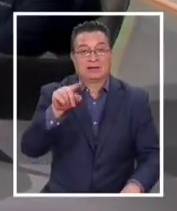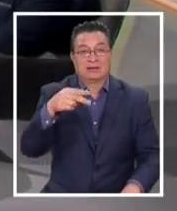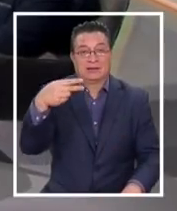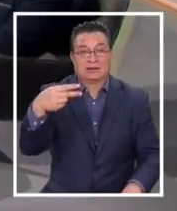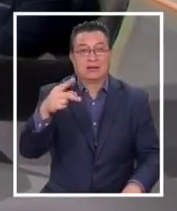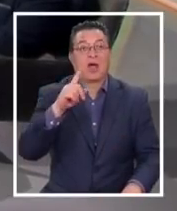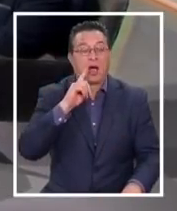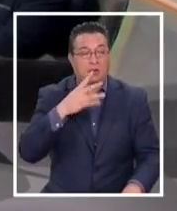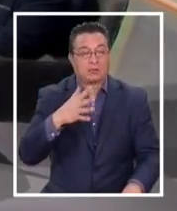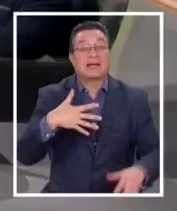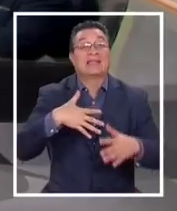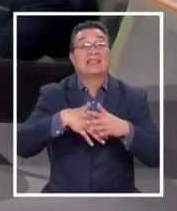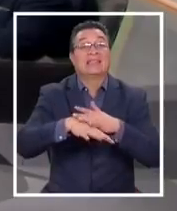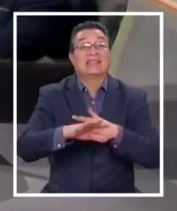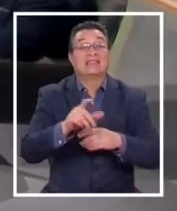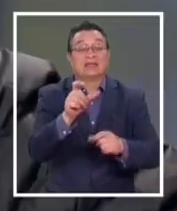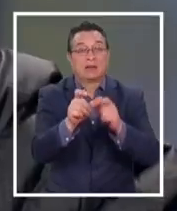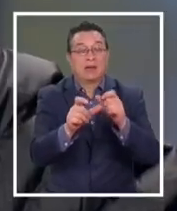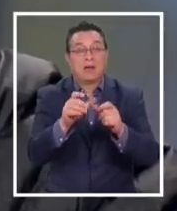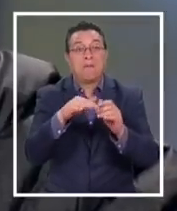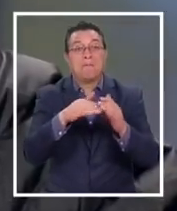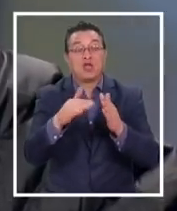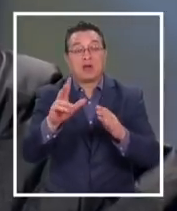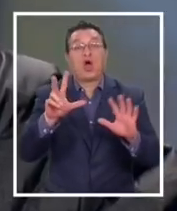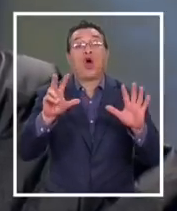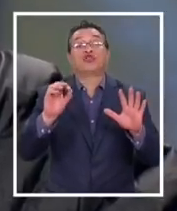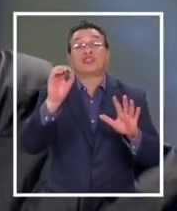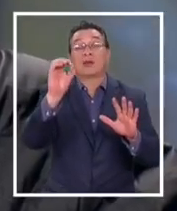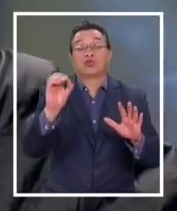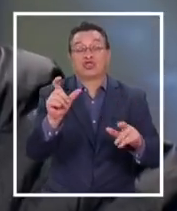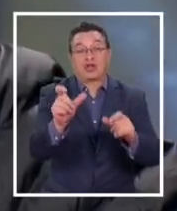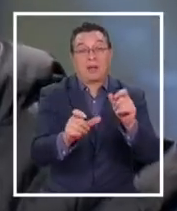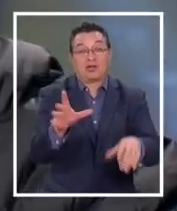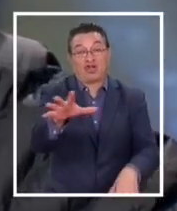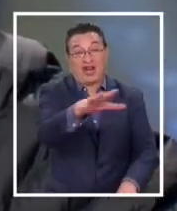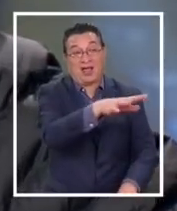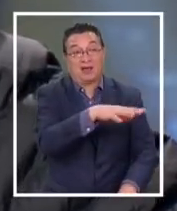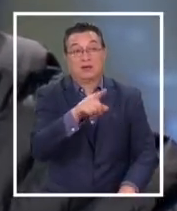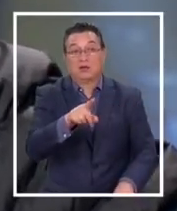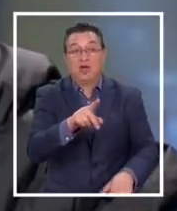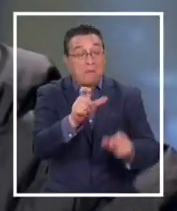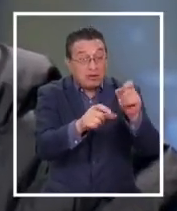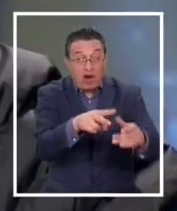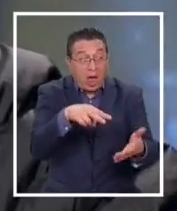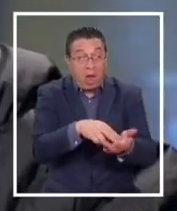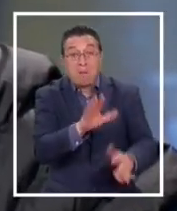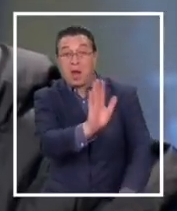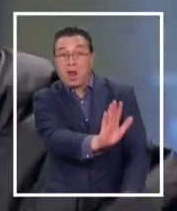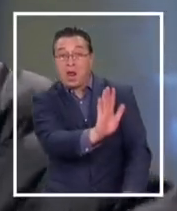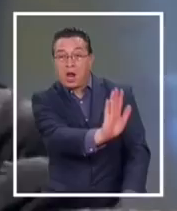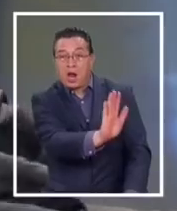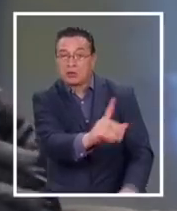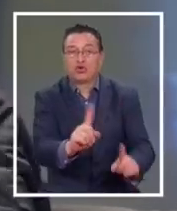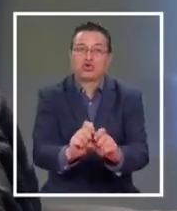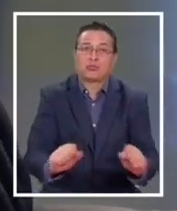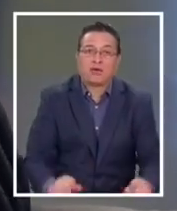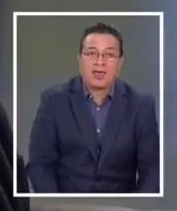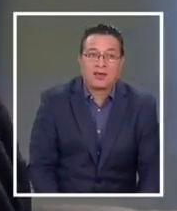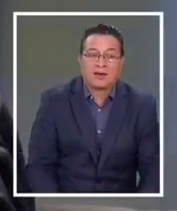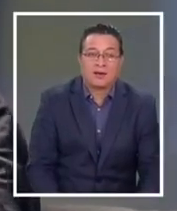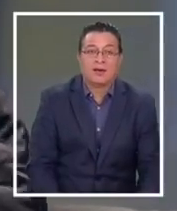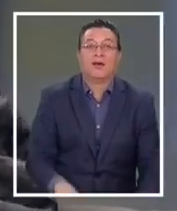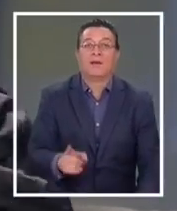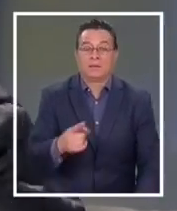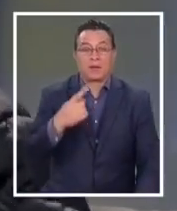representan 15 millones, que es el 80% de la población. Sí. Esa gente no puede esperar más. Lo que no